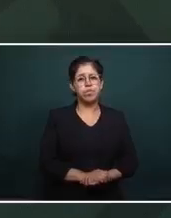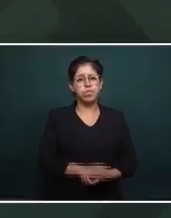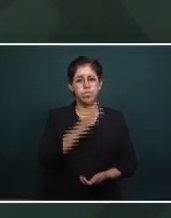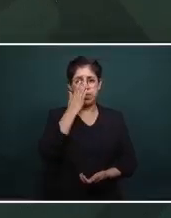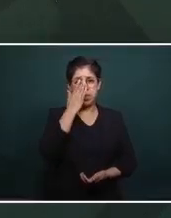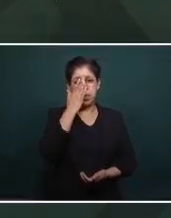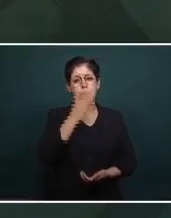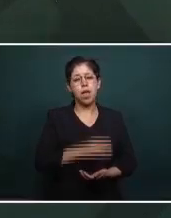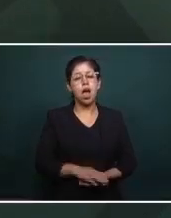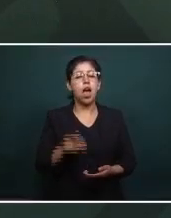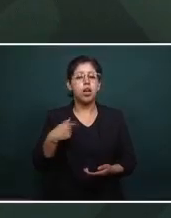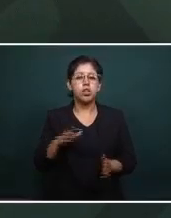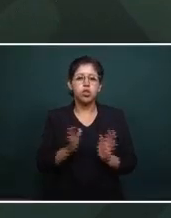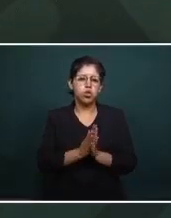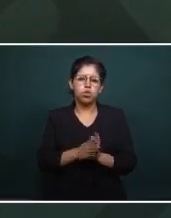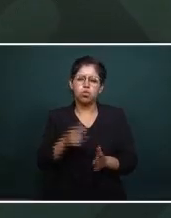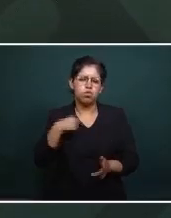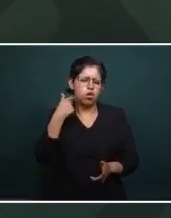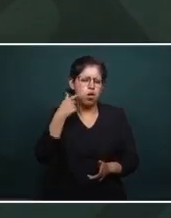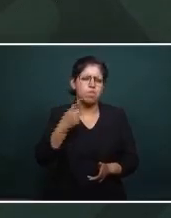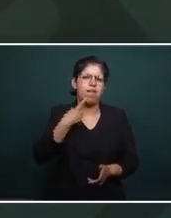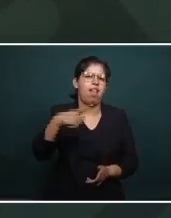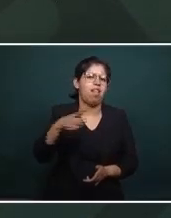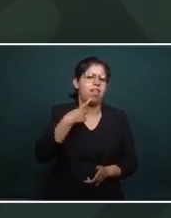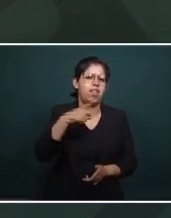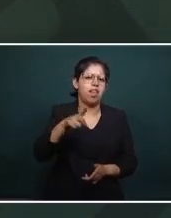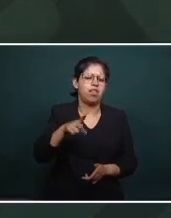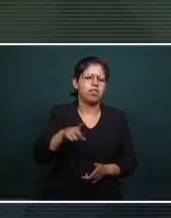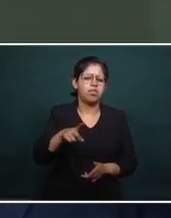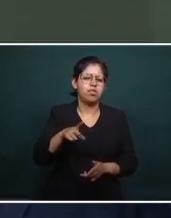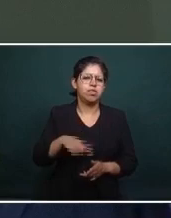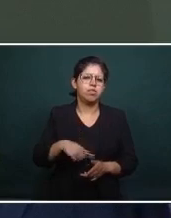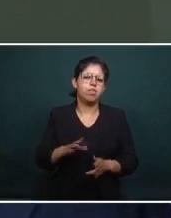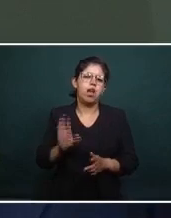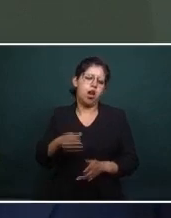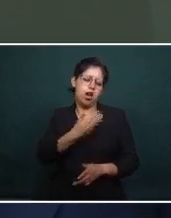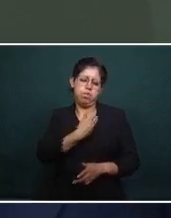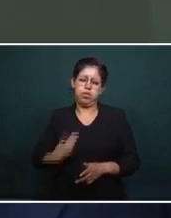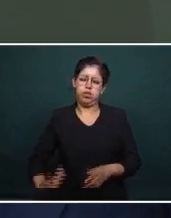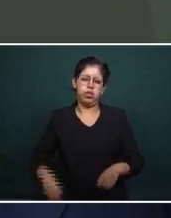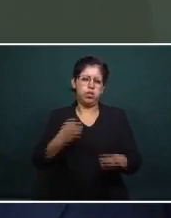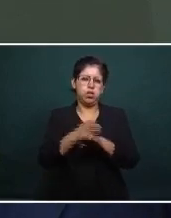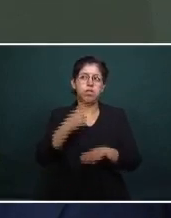voy a mandar ningún mensaje con dedicatoria,